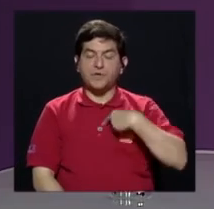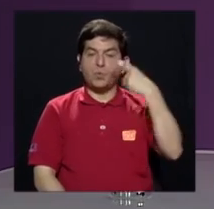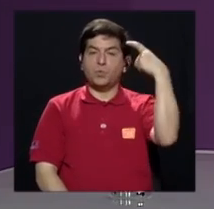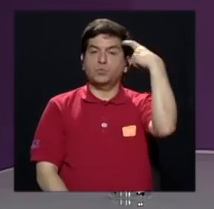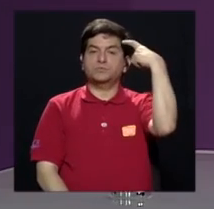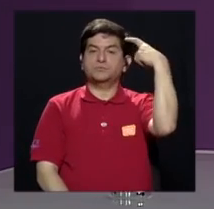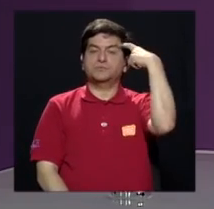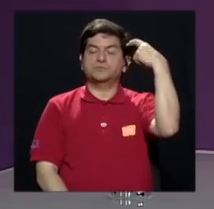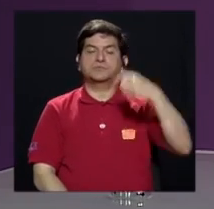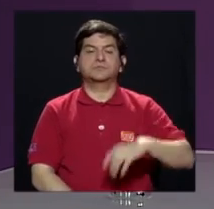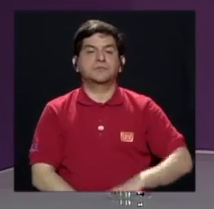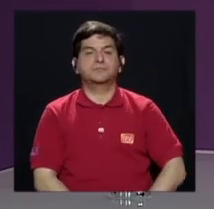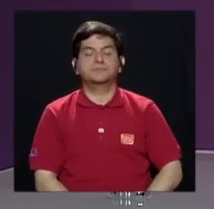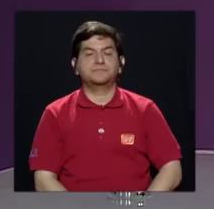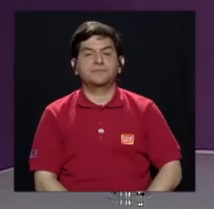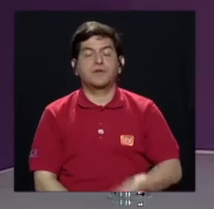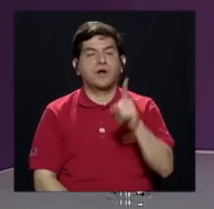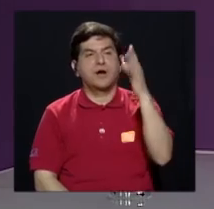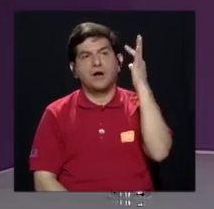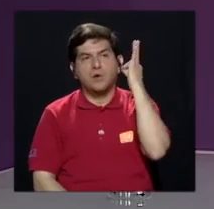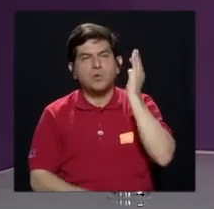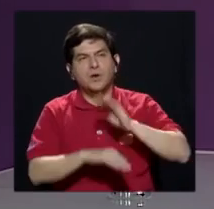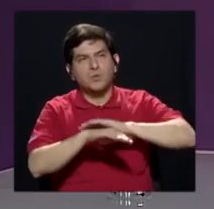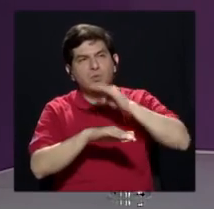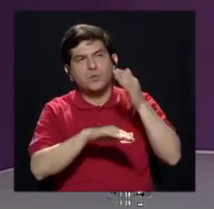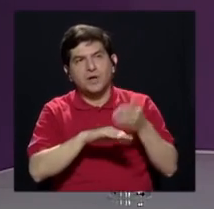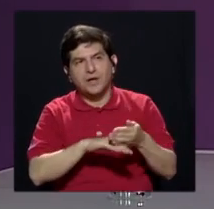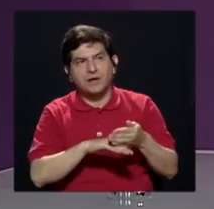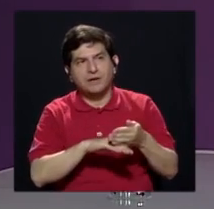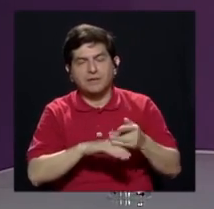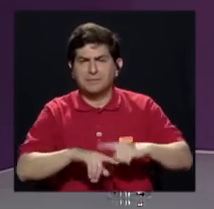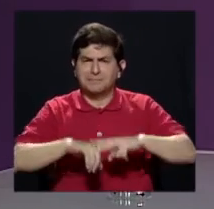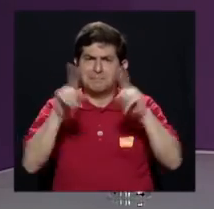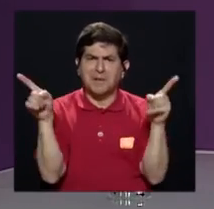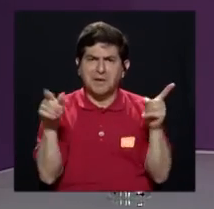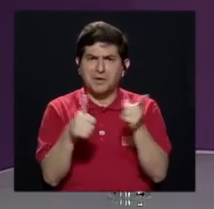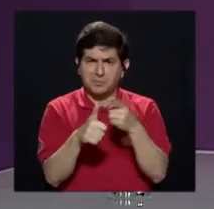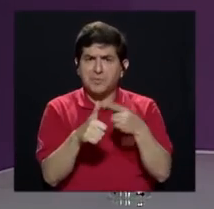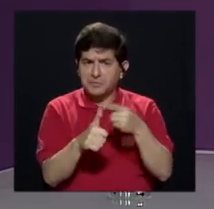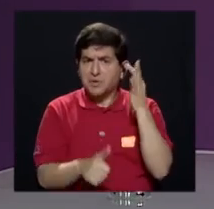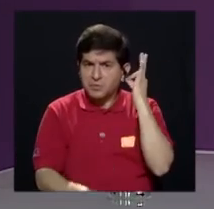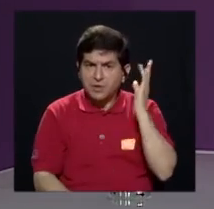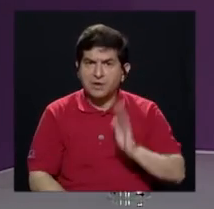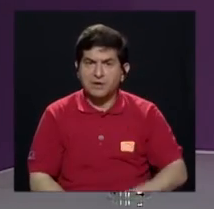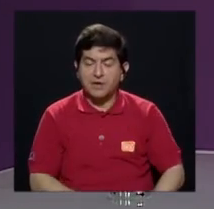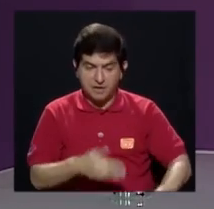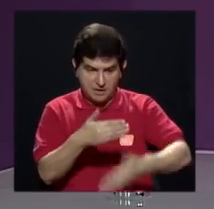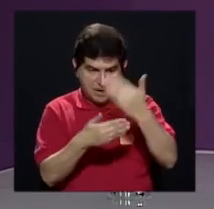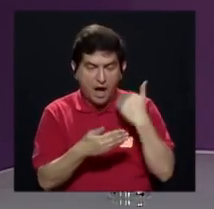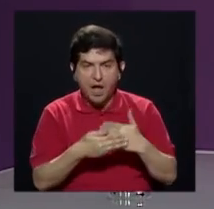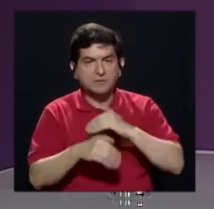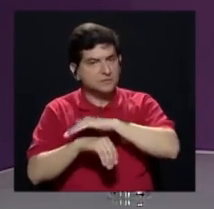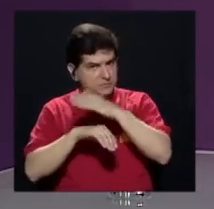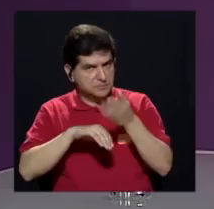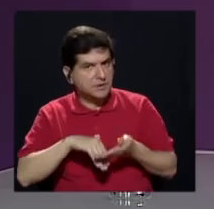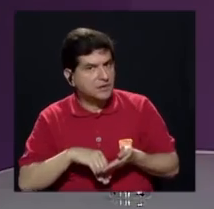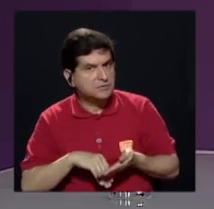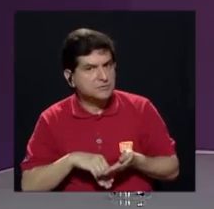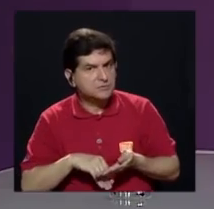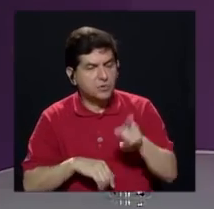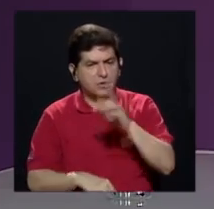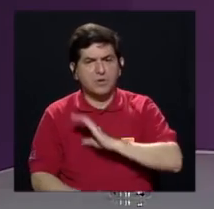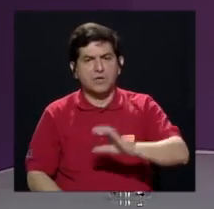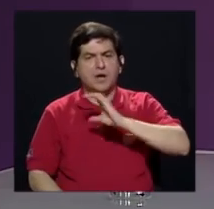piensa bueno es una mujer embarazada pero primero fue mujer antes del embarazo y esa